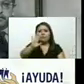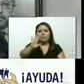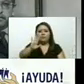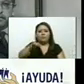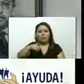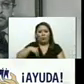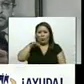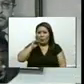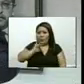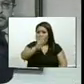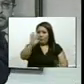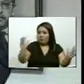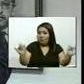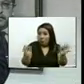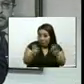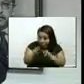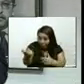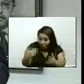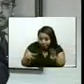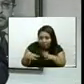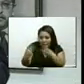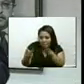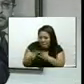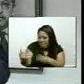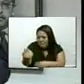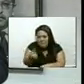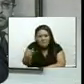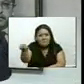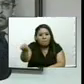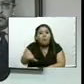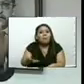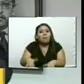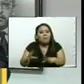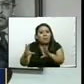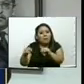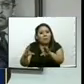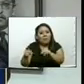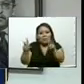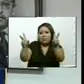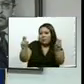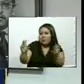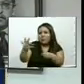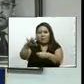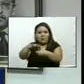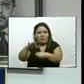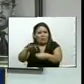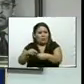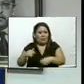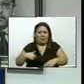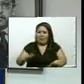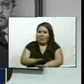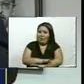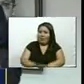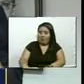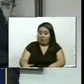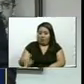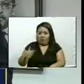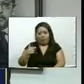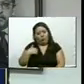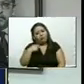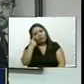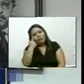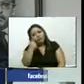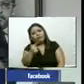yo reuní a pandilleros, a criminales, para hablar de temas electorales, ni mucho menos. Me ha llamado algo